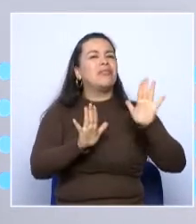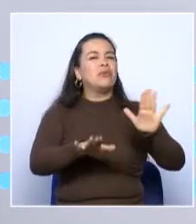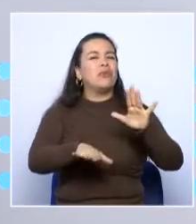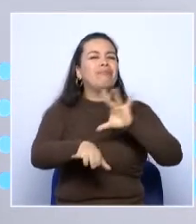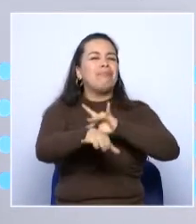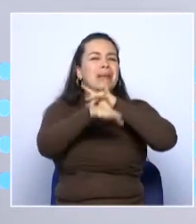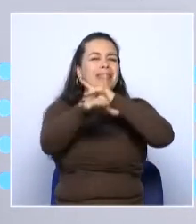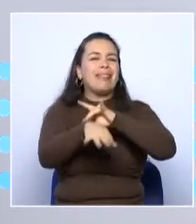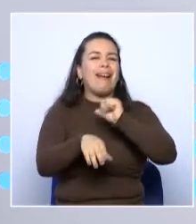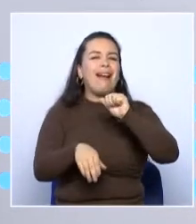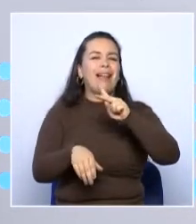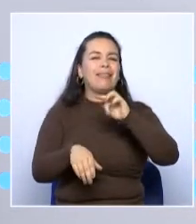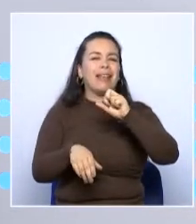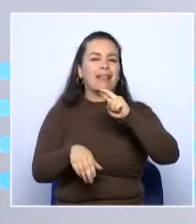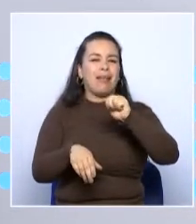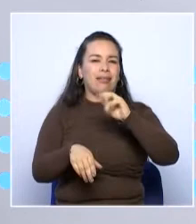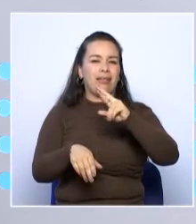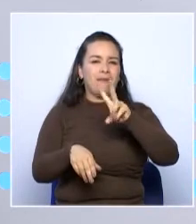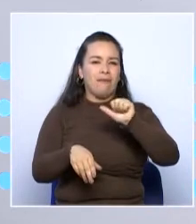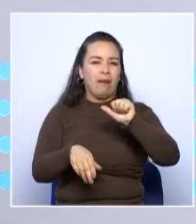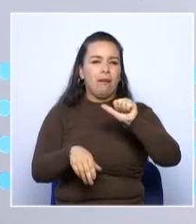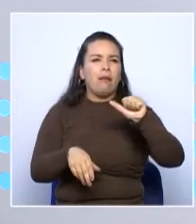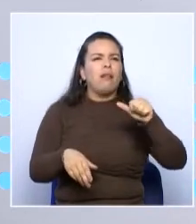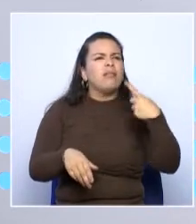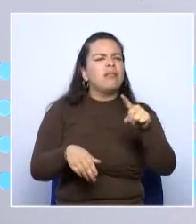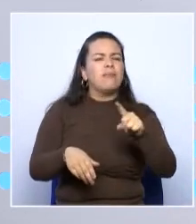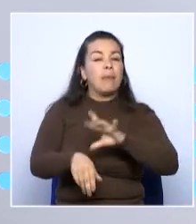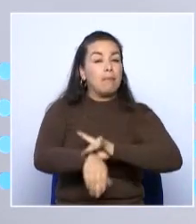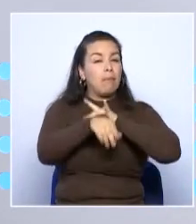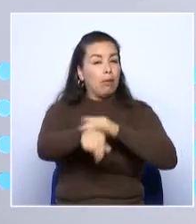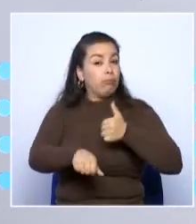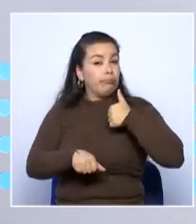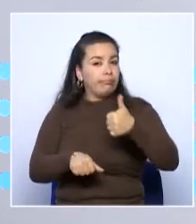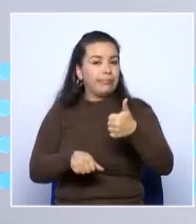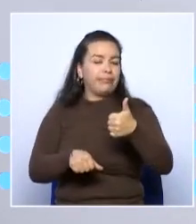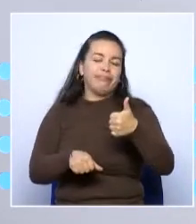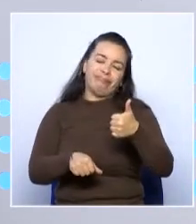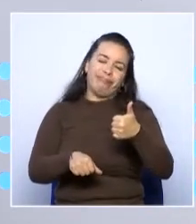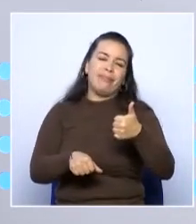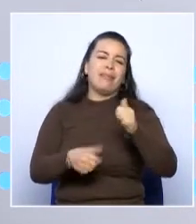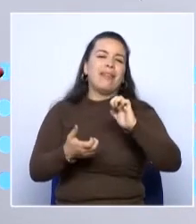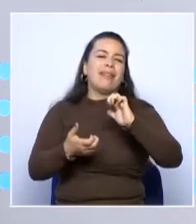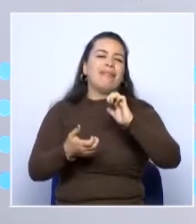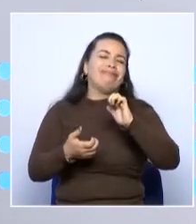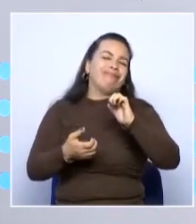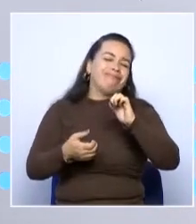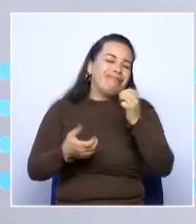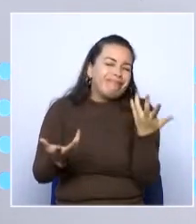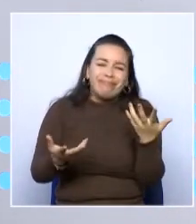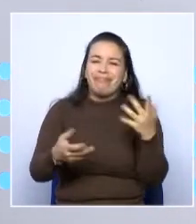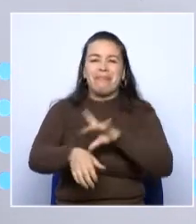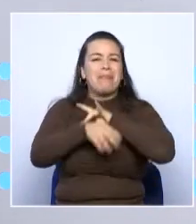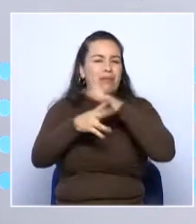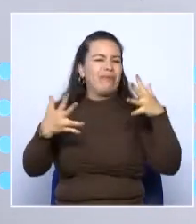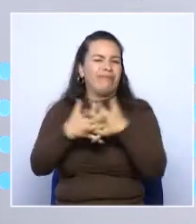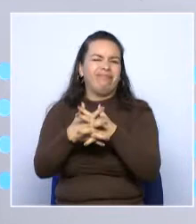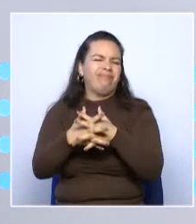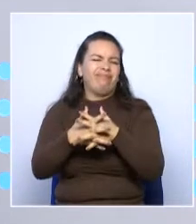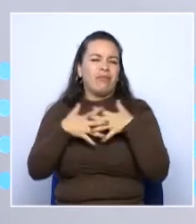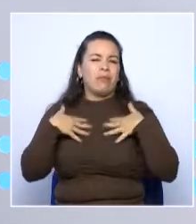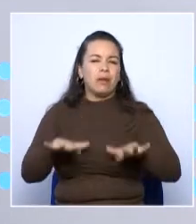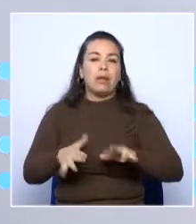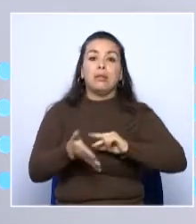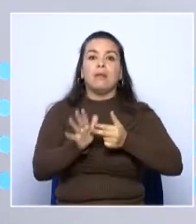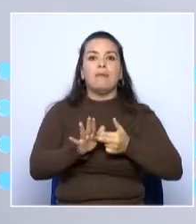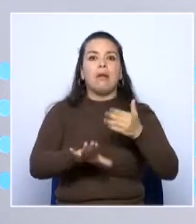alternativa, yo digo que el mejor médico, mal llamado alternativo, holístico, integrativo, como sea, debe ser el